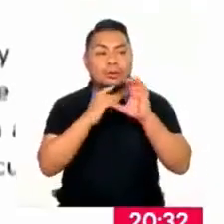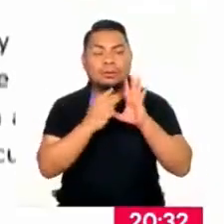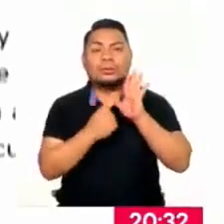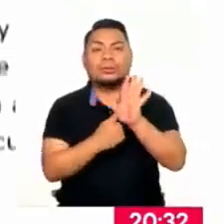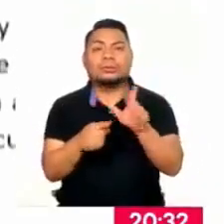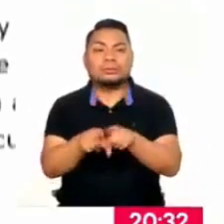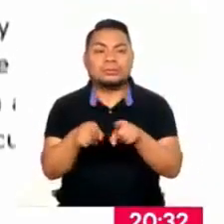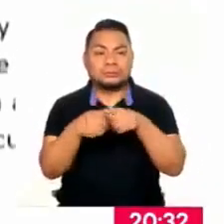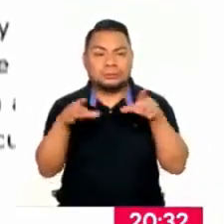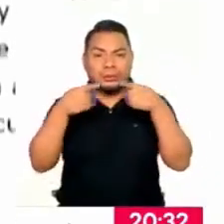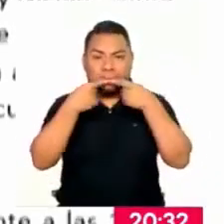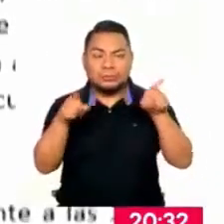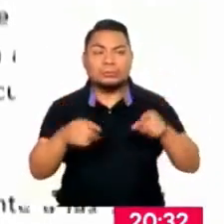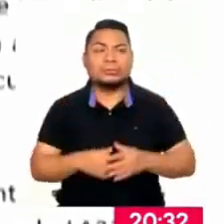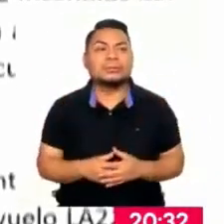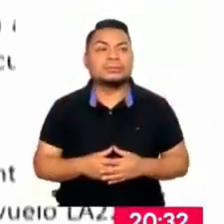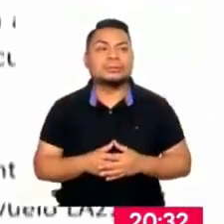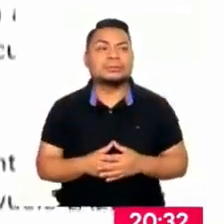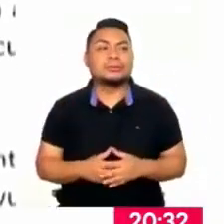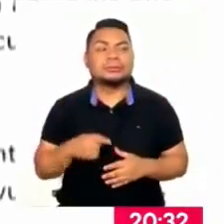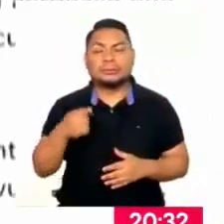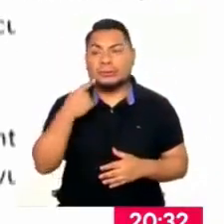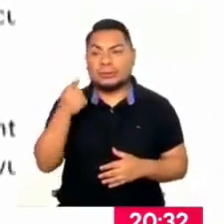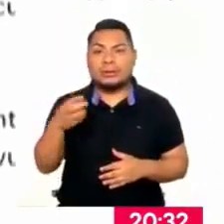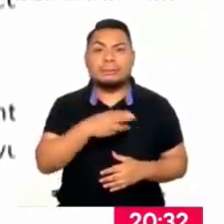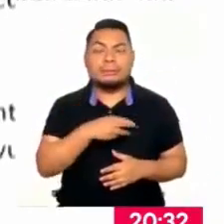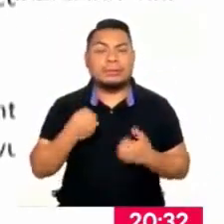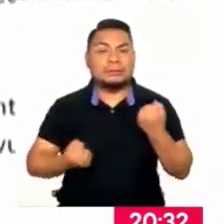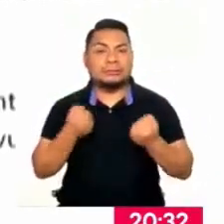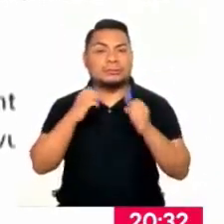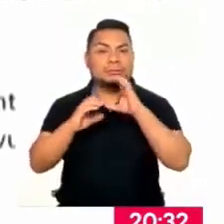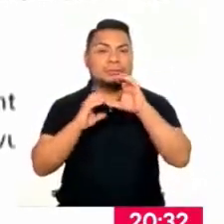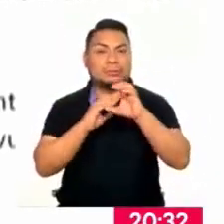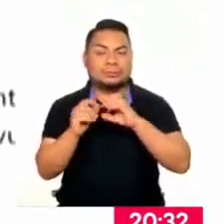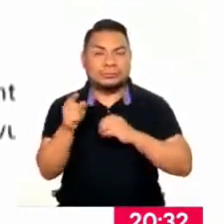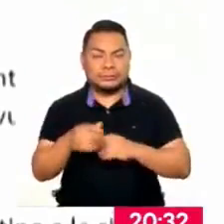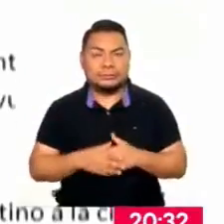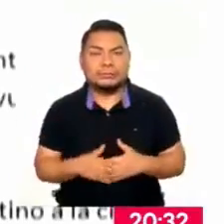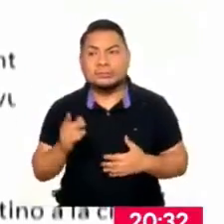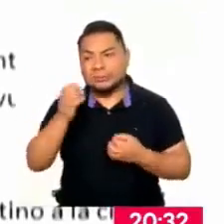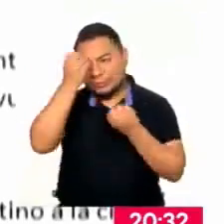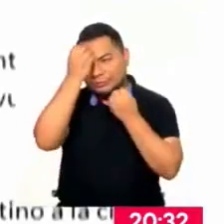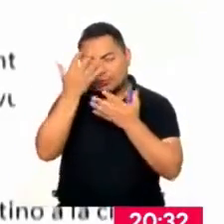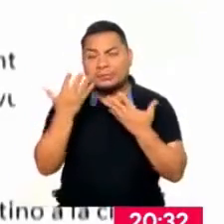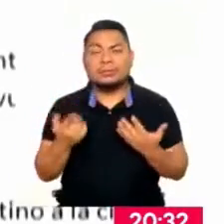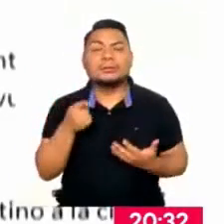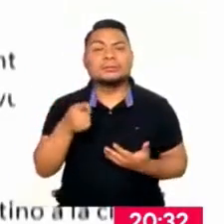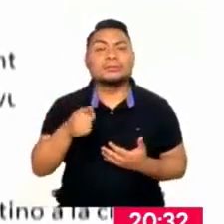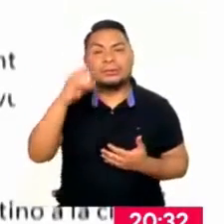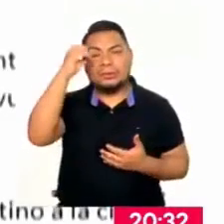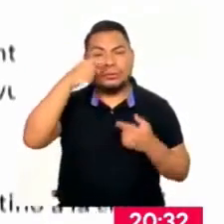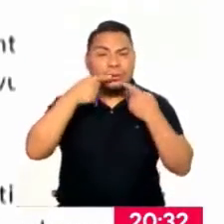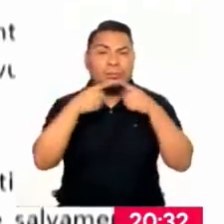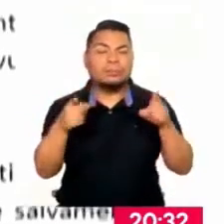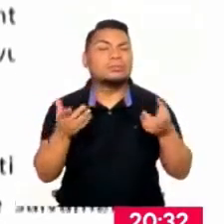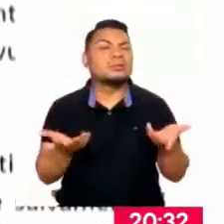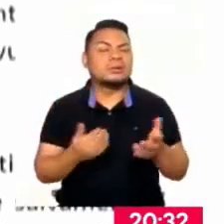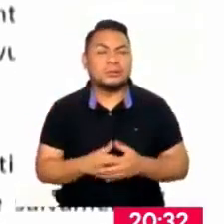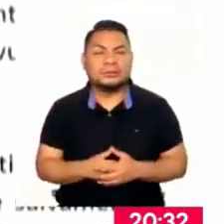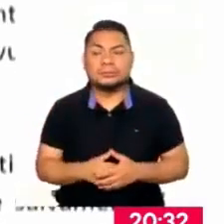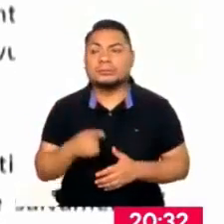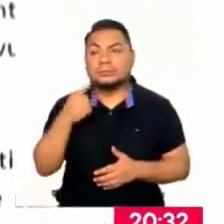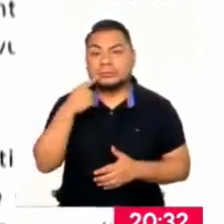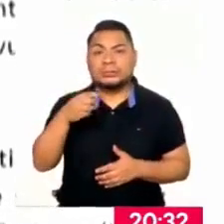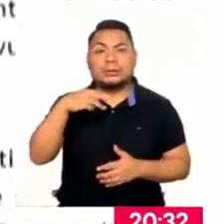También que ha salido ya publicado de parte del Ministerio de Transportes y Comunicaciones informando a la opinión pública lo siguiente.